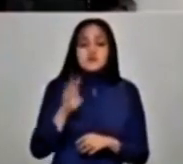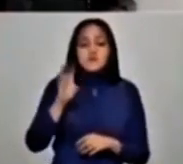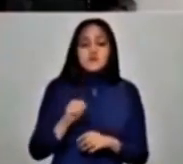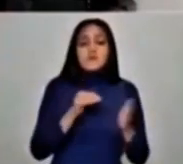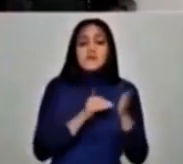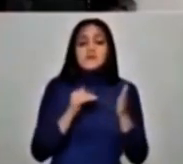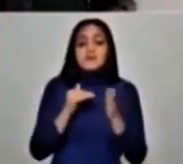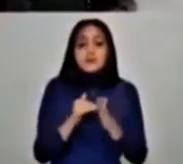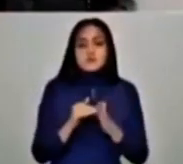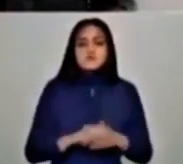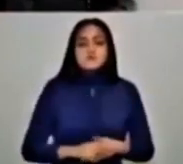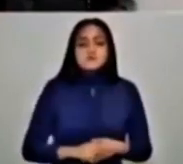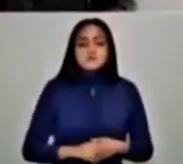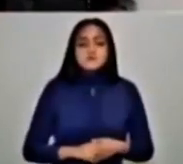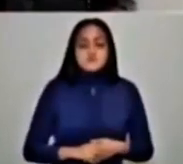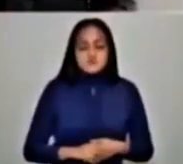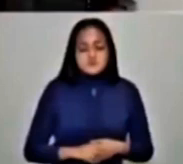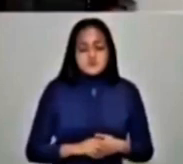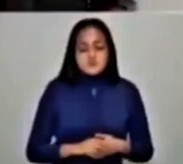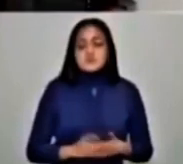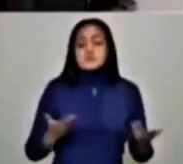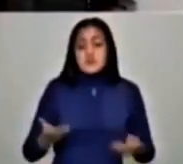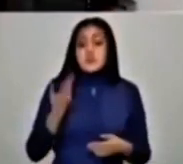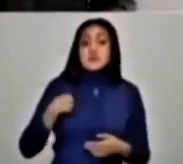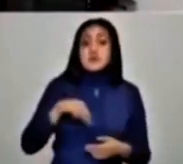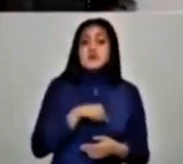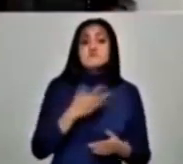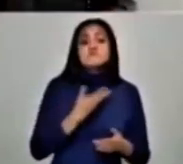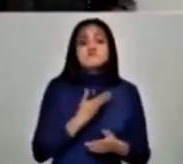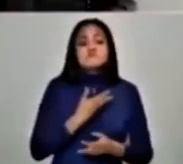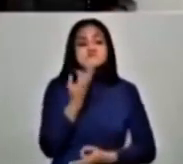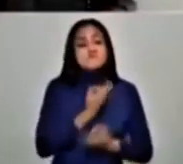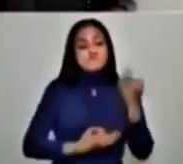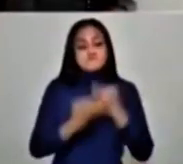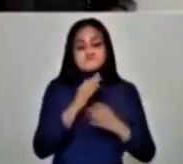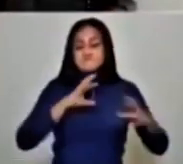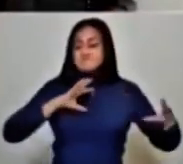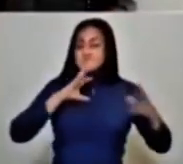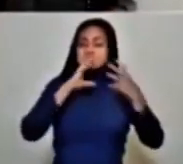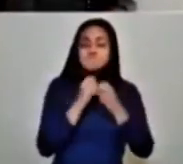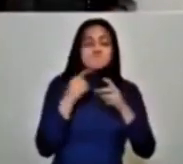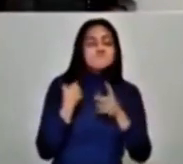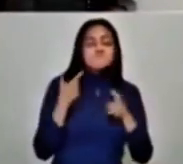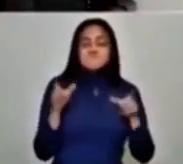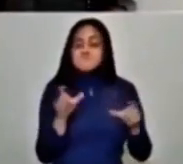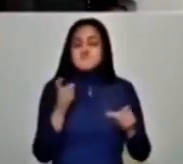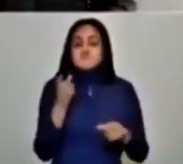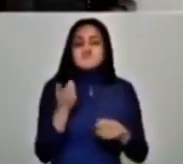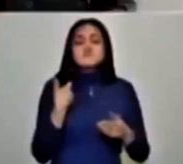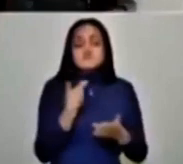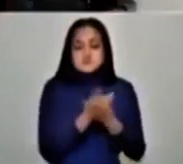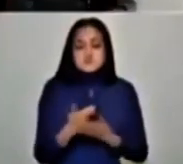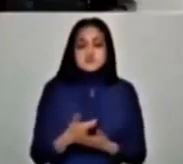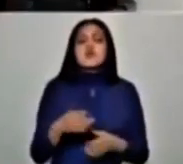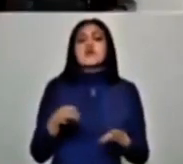52.719.9 millones de pesos. Es donde nosotros tenemos que hacer como toda la política de control. ¿Cómo se componen